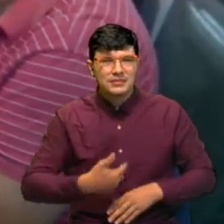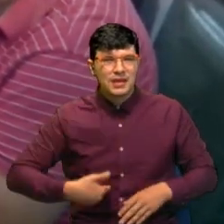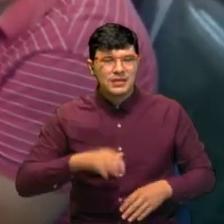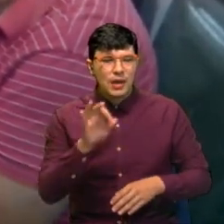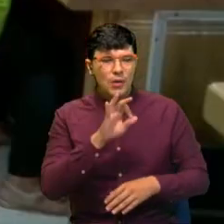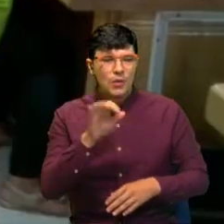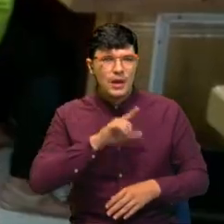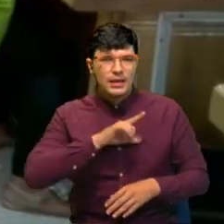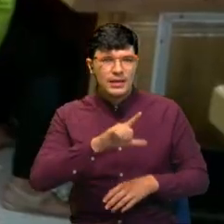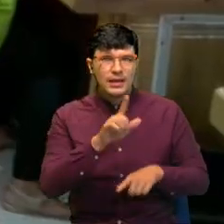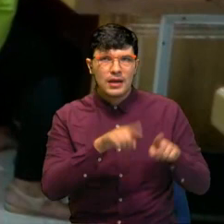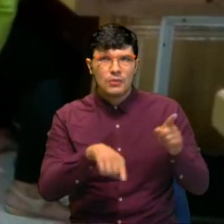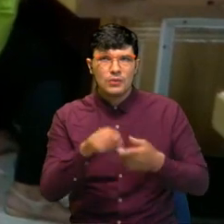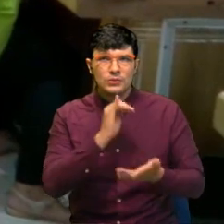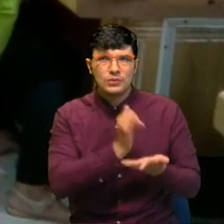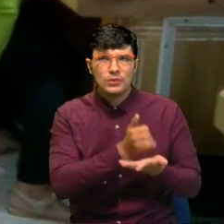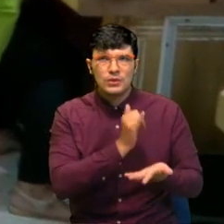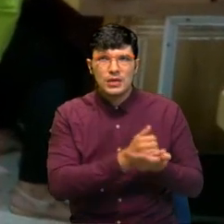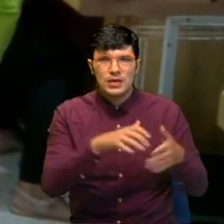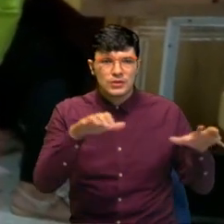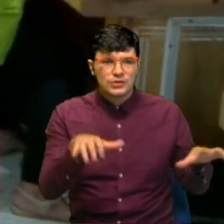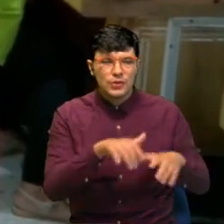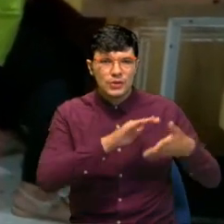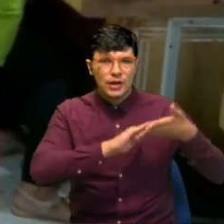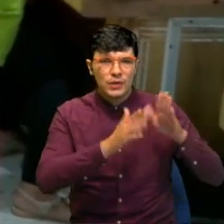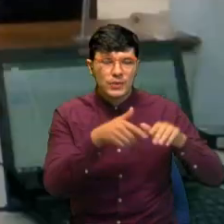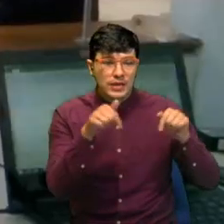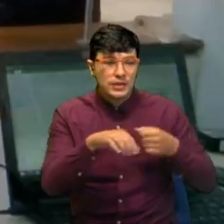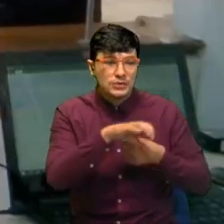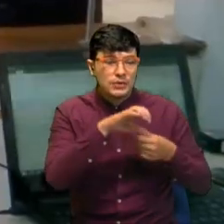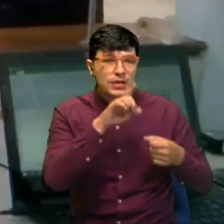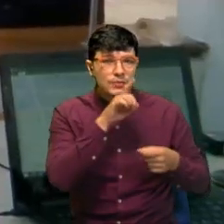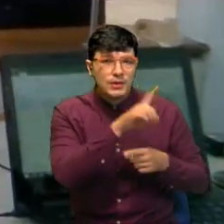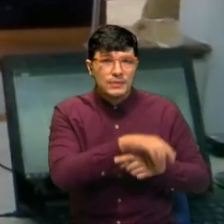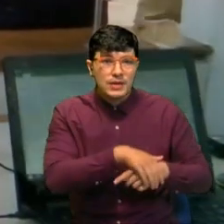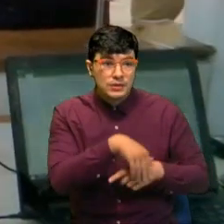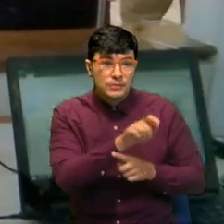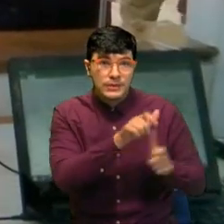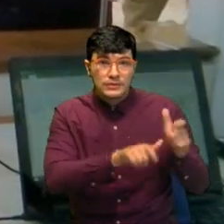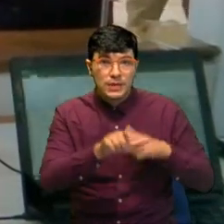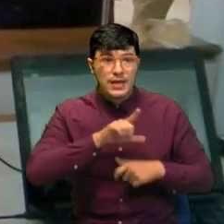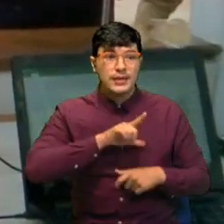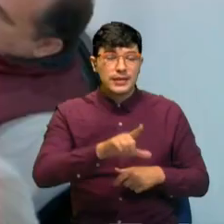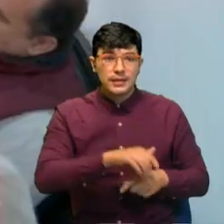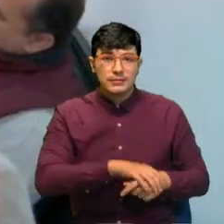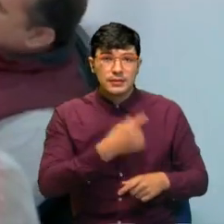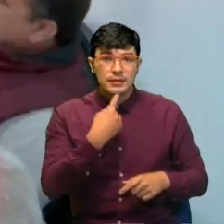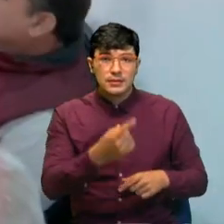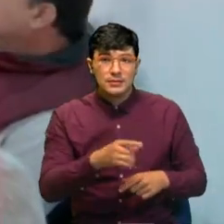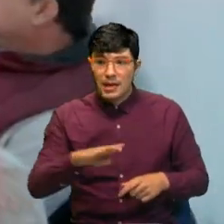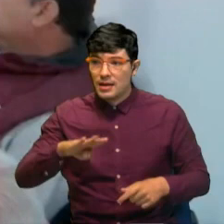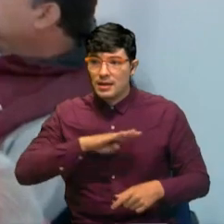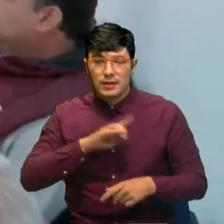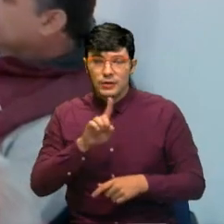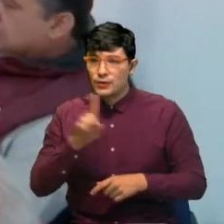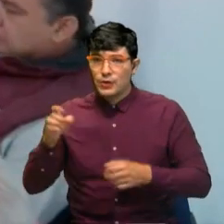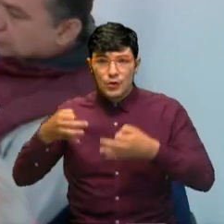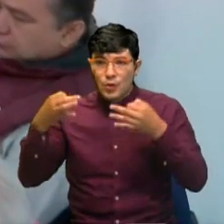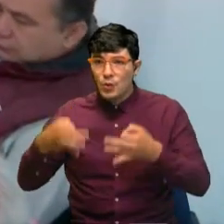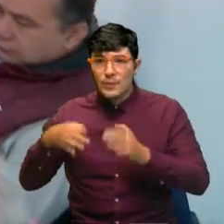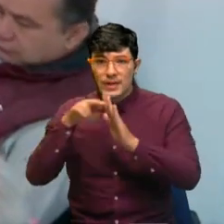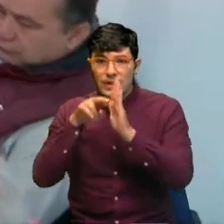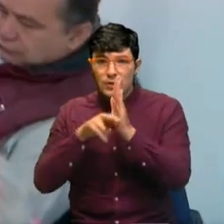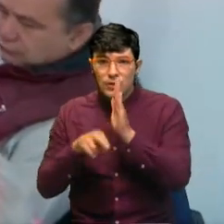líderes de varias juntas de acción comunal de bucaramanga según los ediles el alcalde no cumplió con las normas de presupuesto